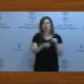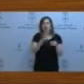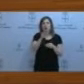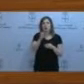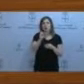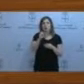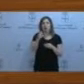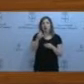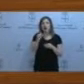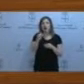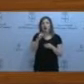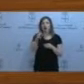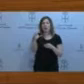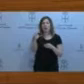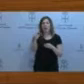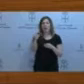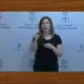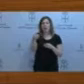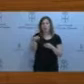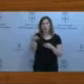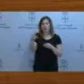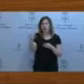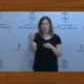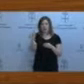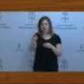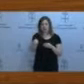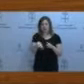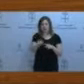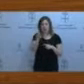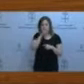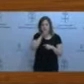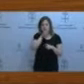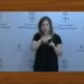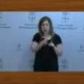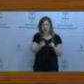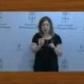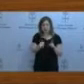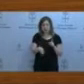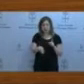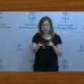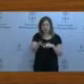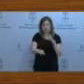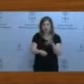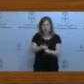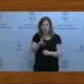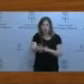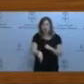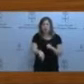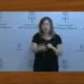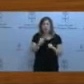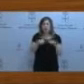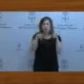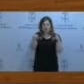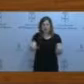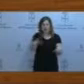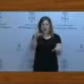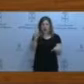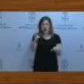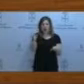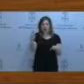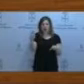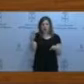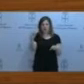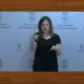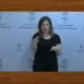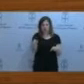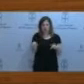lejos. Cuando, tras numerosos avatares más o menos oscuros y oportunistas, expropiaciones incluidas, se consiguió disponer de la finca de la Cortina,